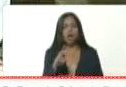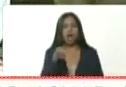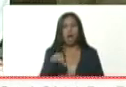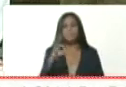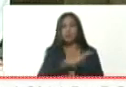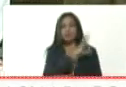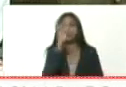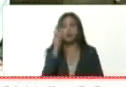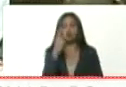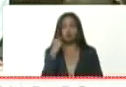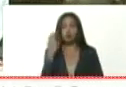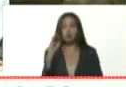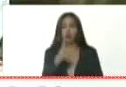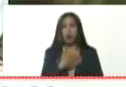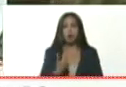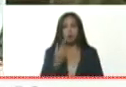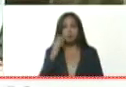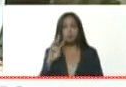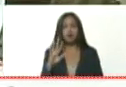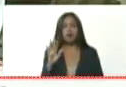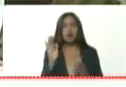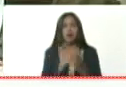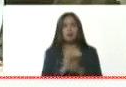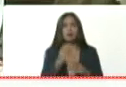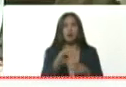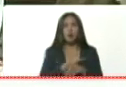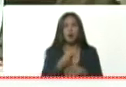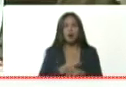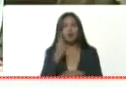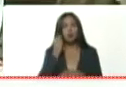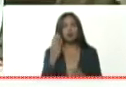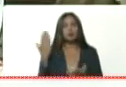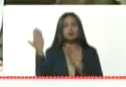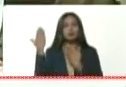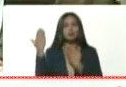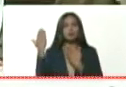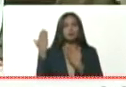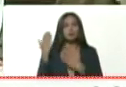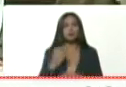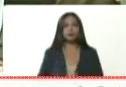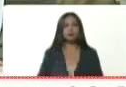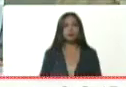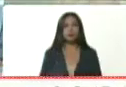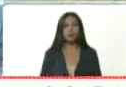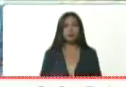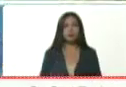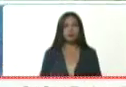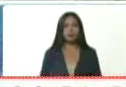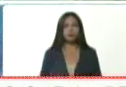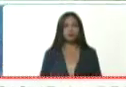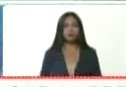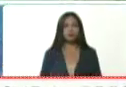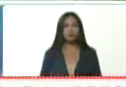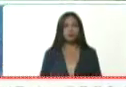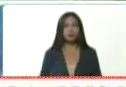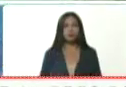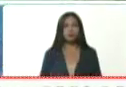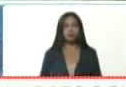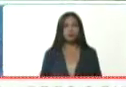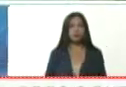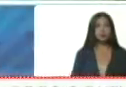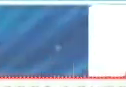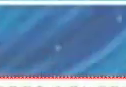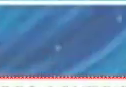gobernadora compañera carmen interesa meléndez rivas adelante saludo presidente